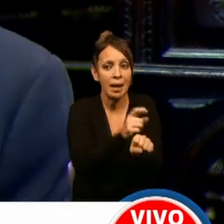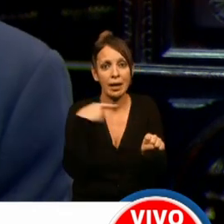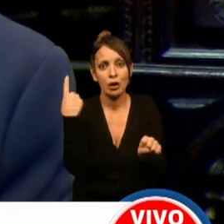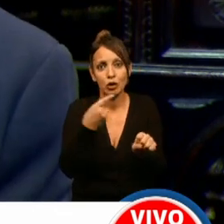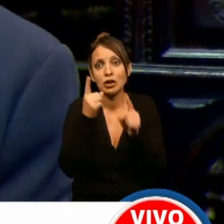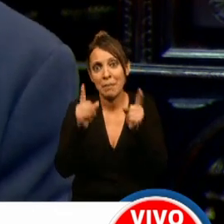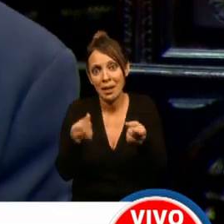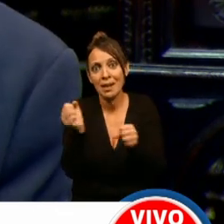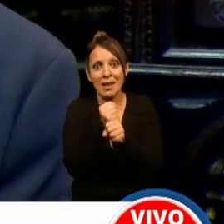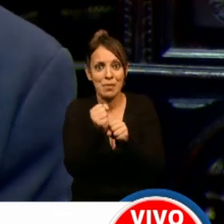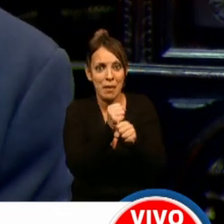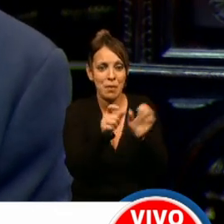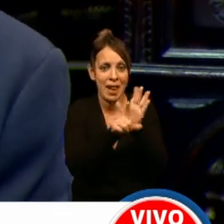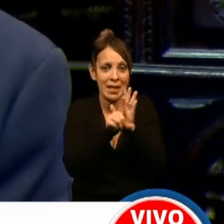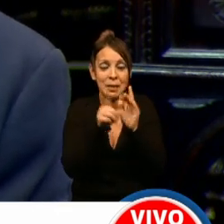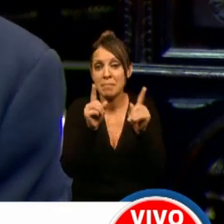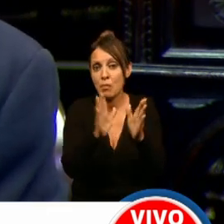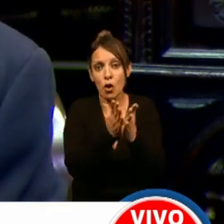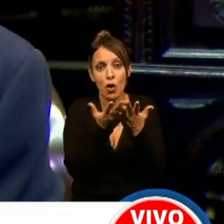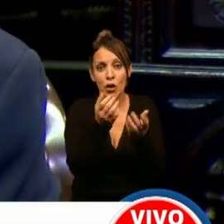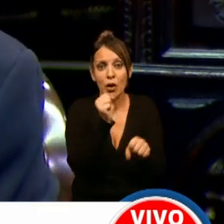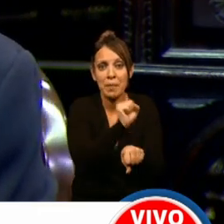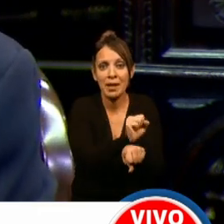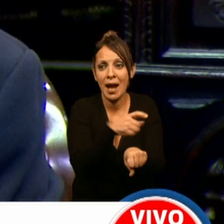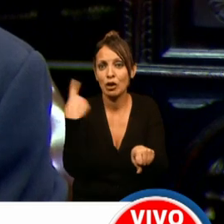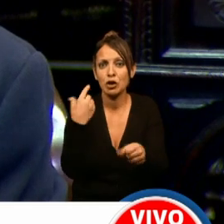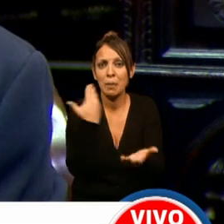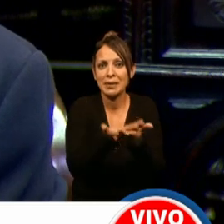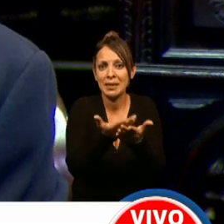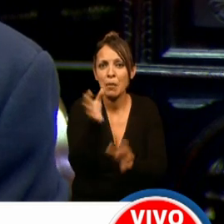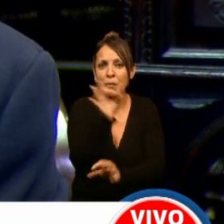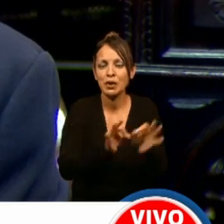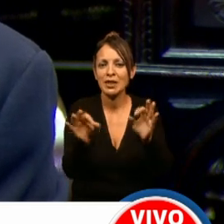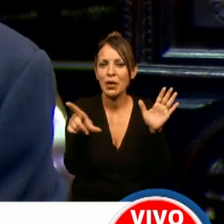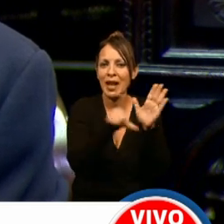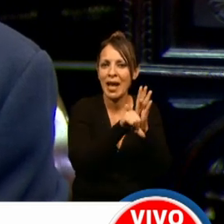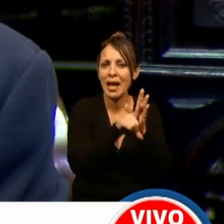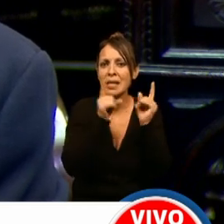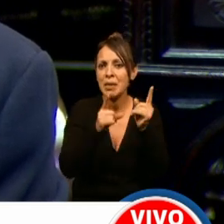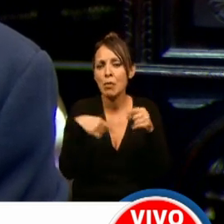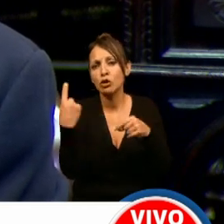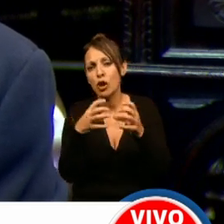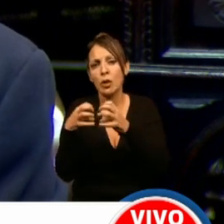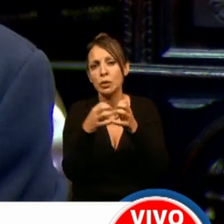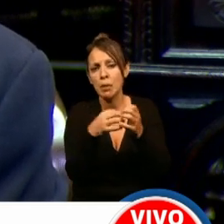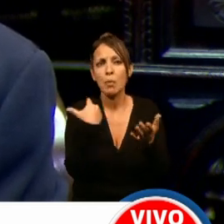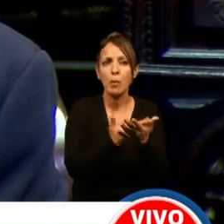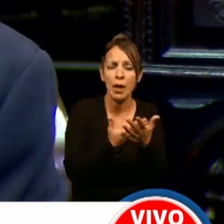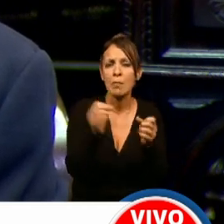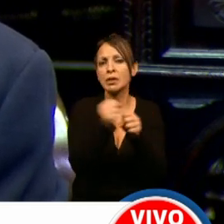en el mismo código penal que nosotros presentamos proyectos de ley y establecemos y discutimos